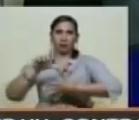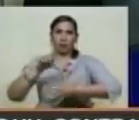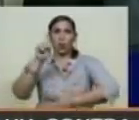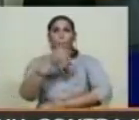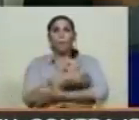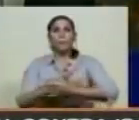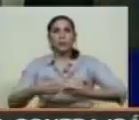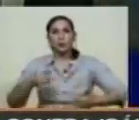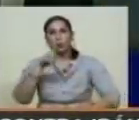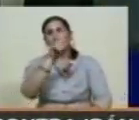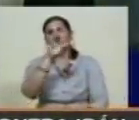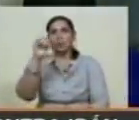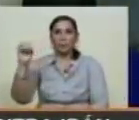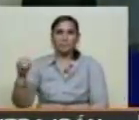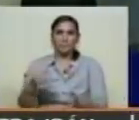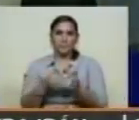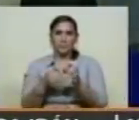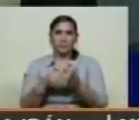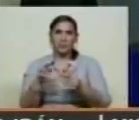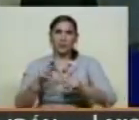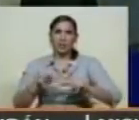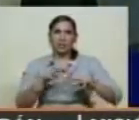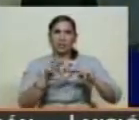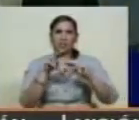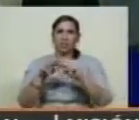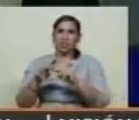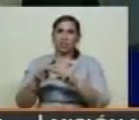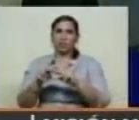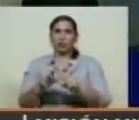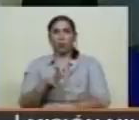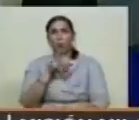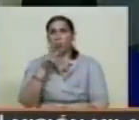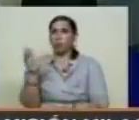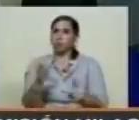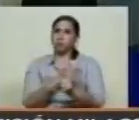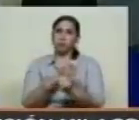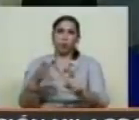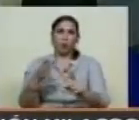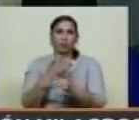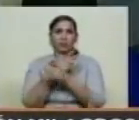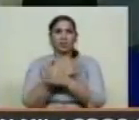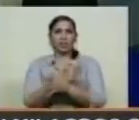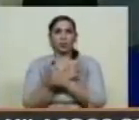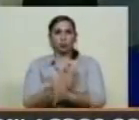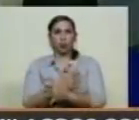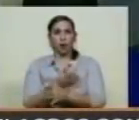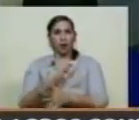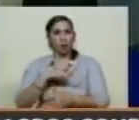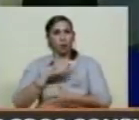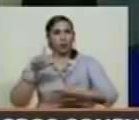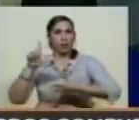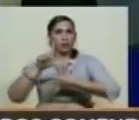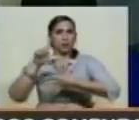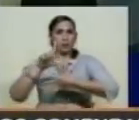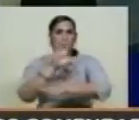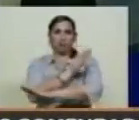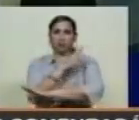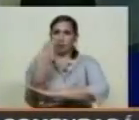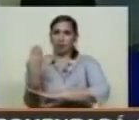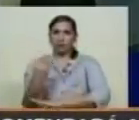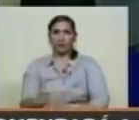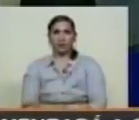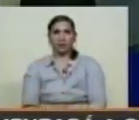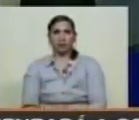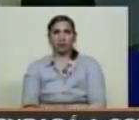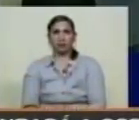1.100.000 niñas son víctimas de violencia sexual en nuestra América Latina y Caribeña. Por eso